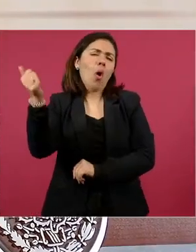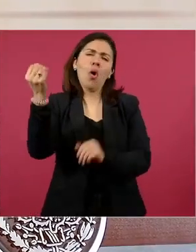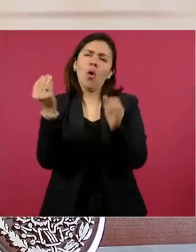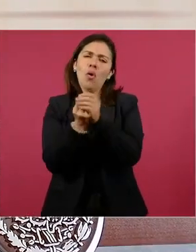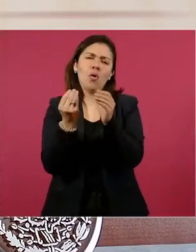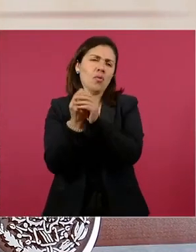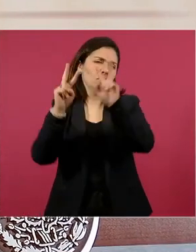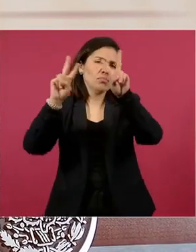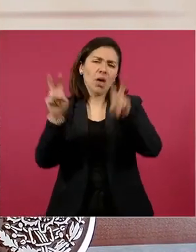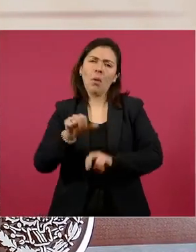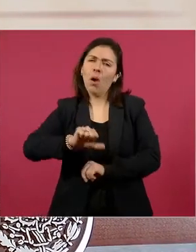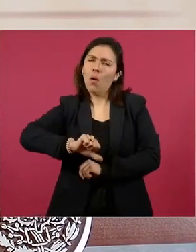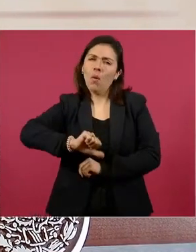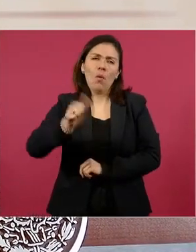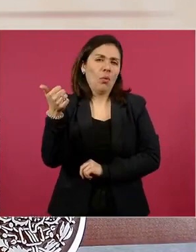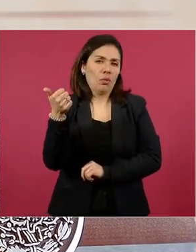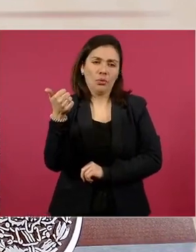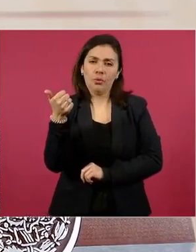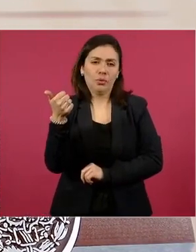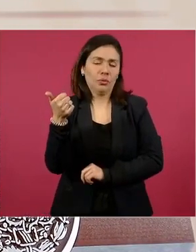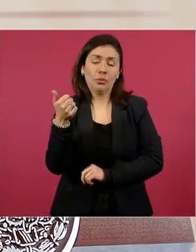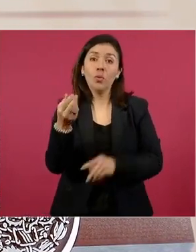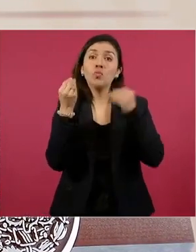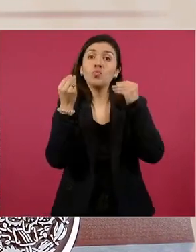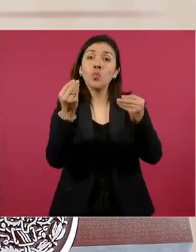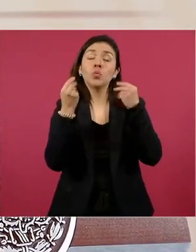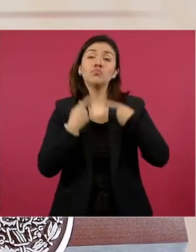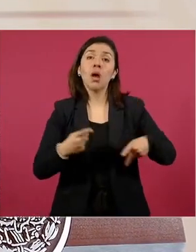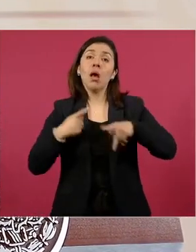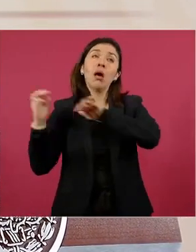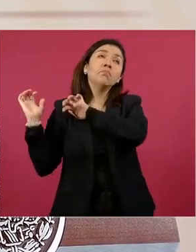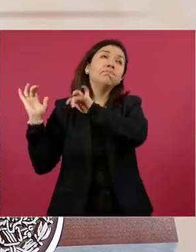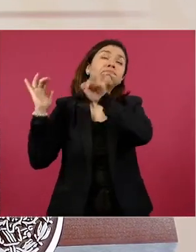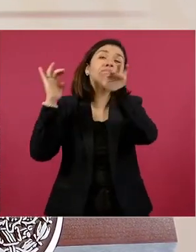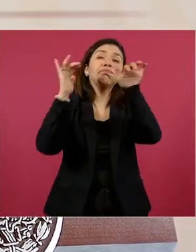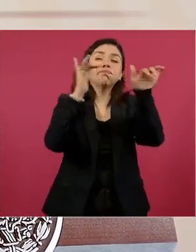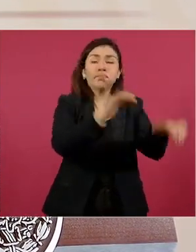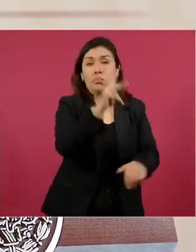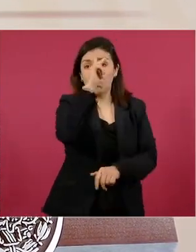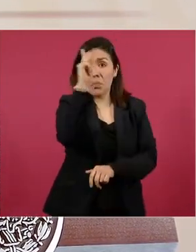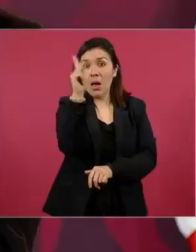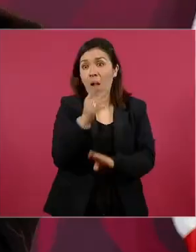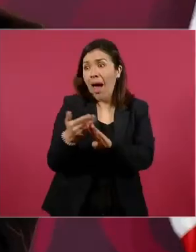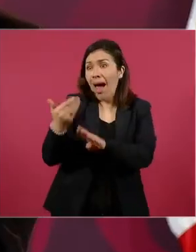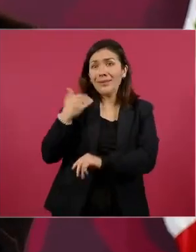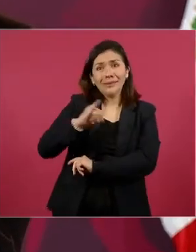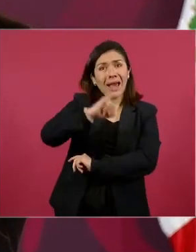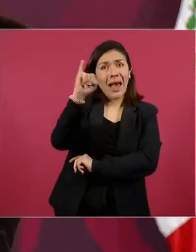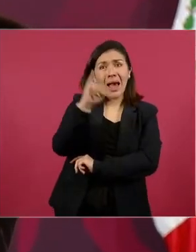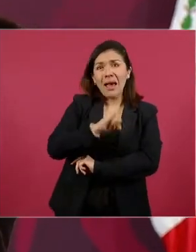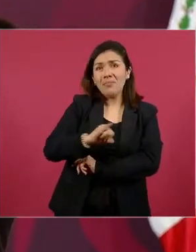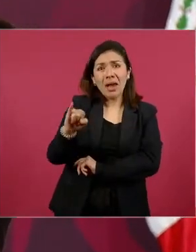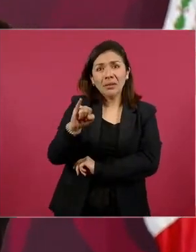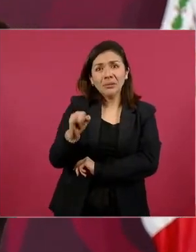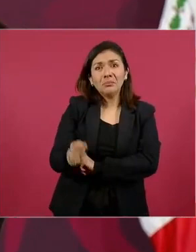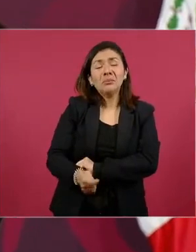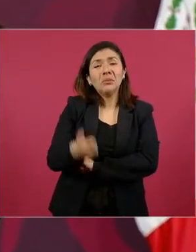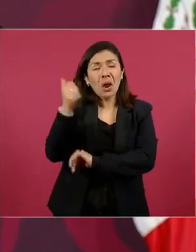es que llegaron muchos, como no se había visto en mucho tiempo,